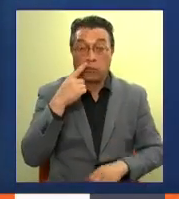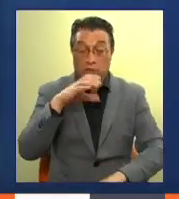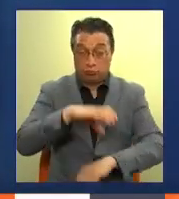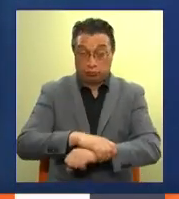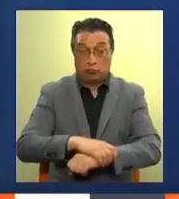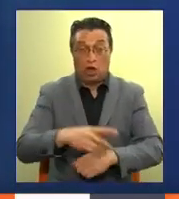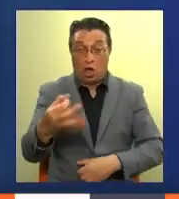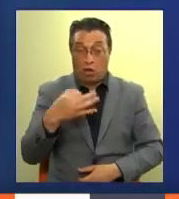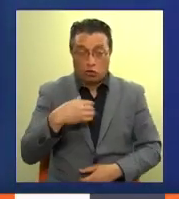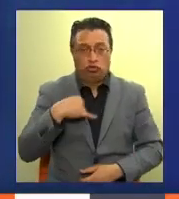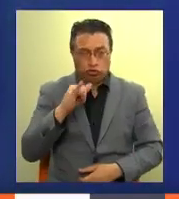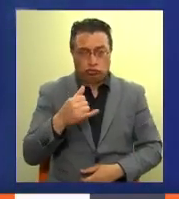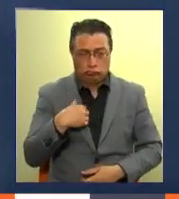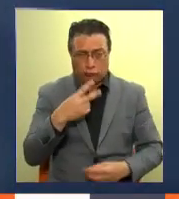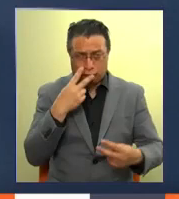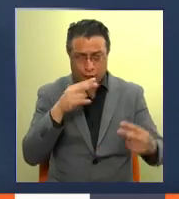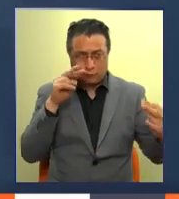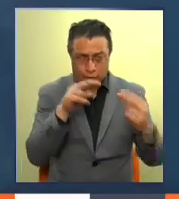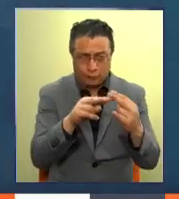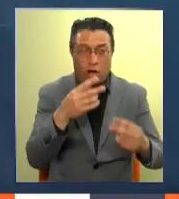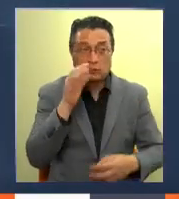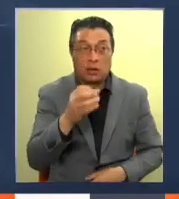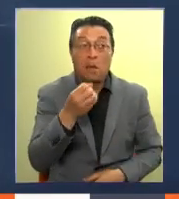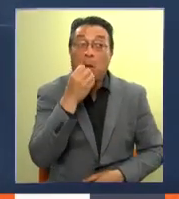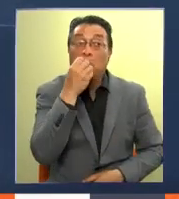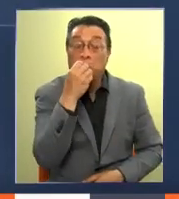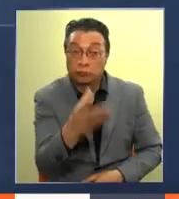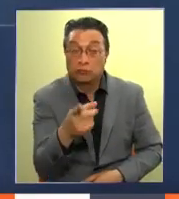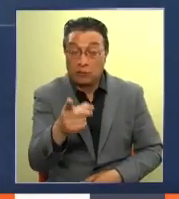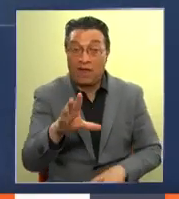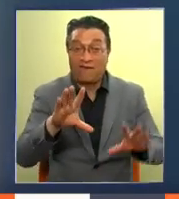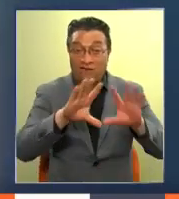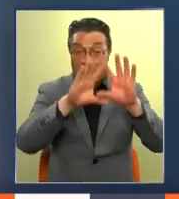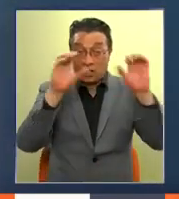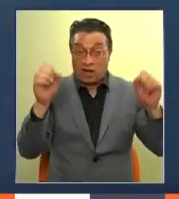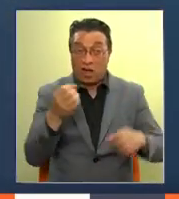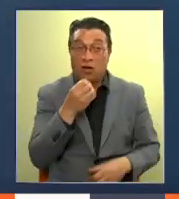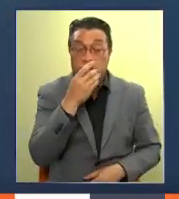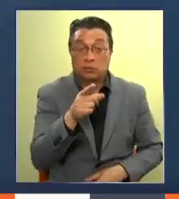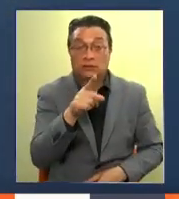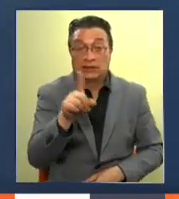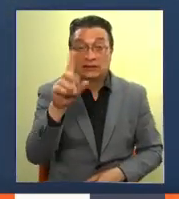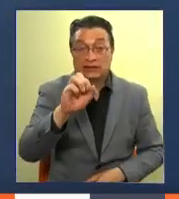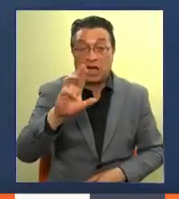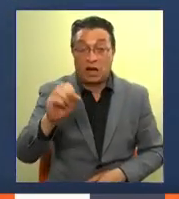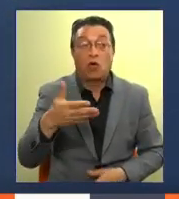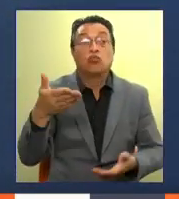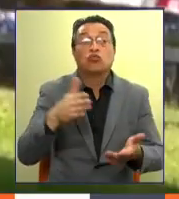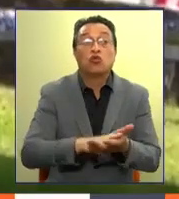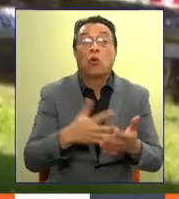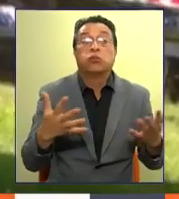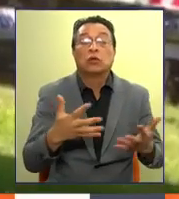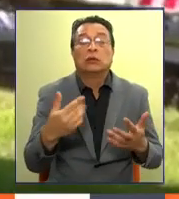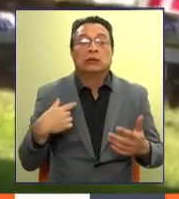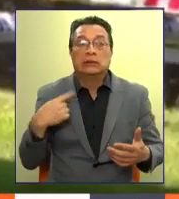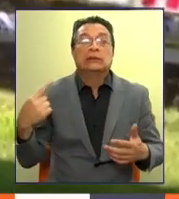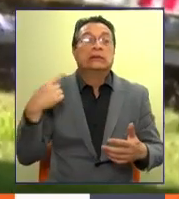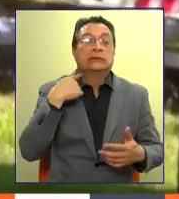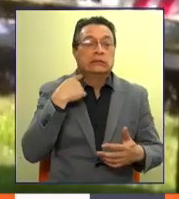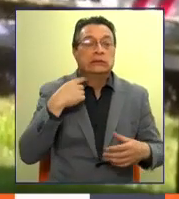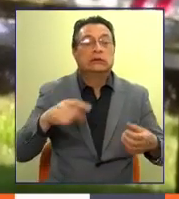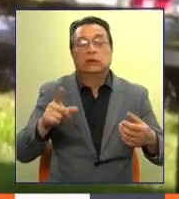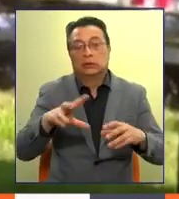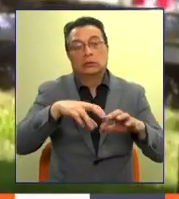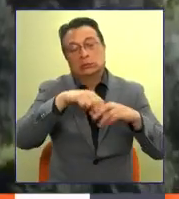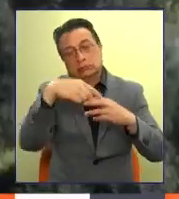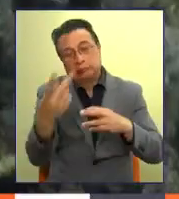estado con la joven, pero en su declaración ante la fiscalía asegura que Sara habría fallecido producto de un accidente que ambos sufrieron en el